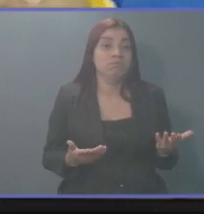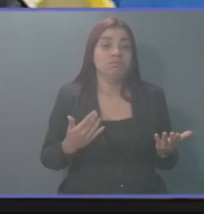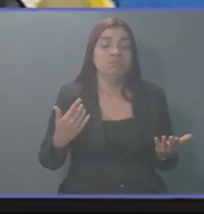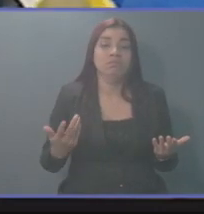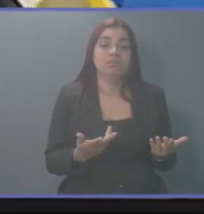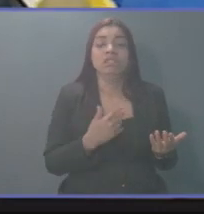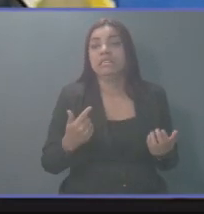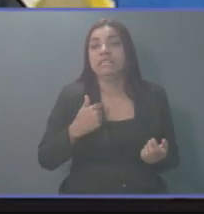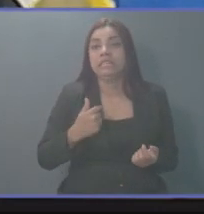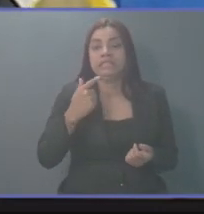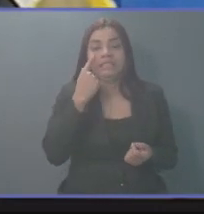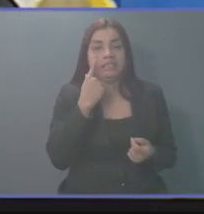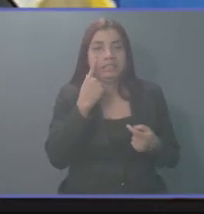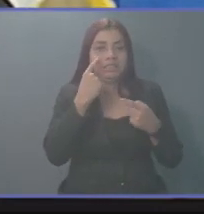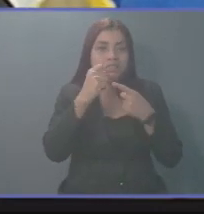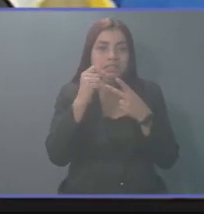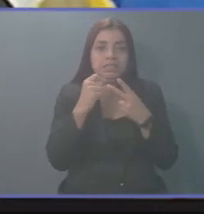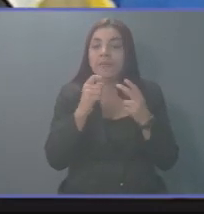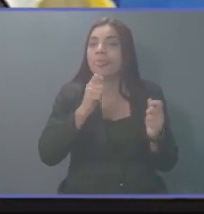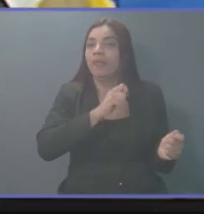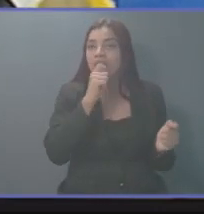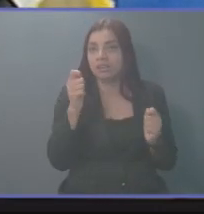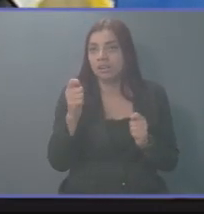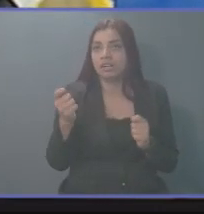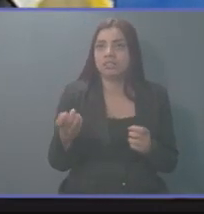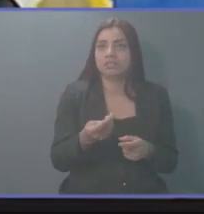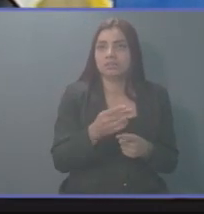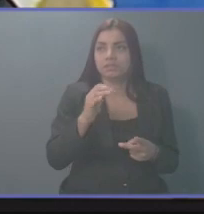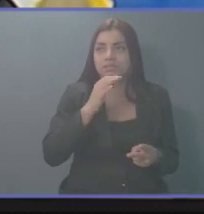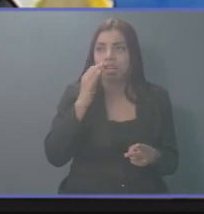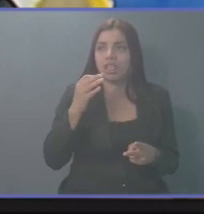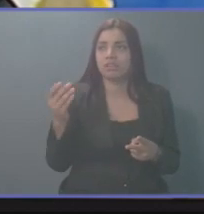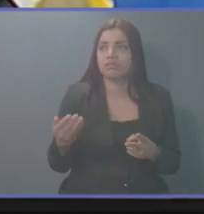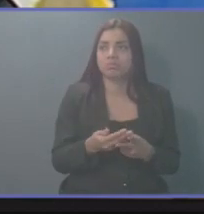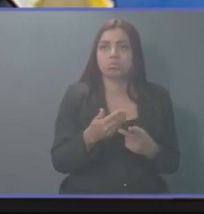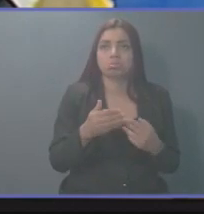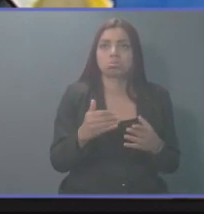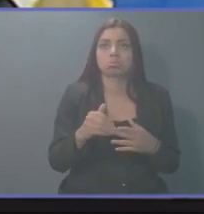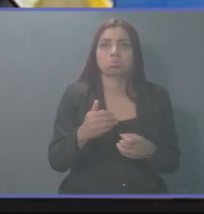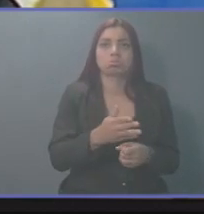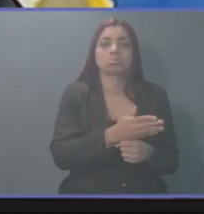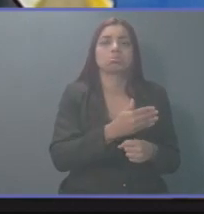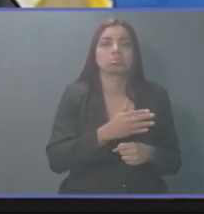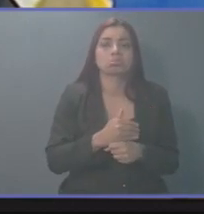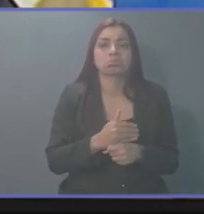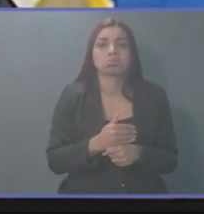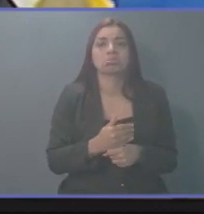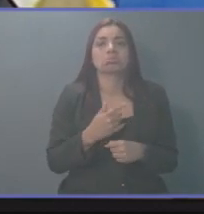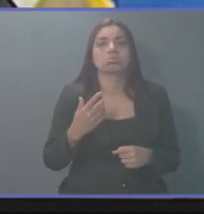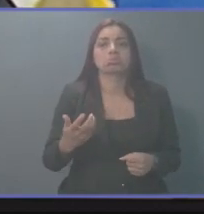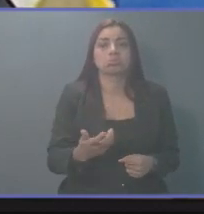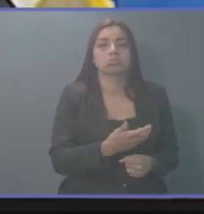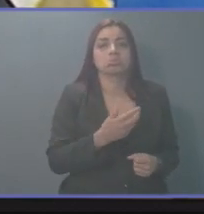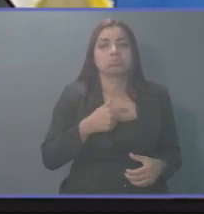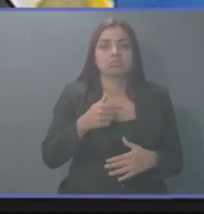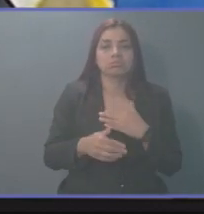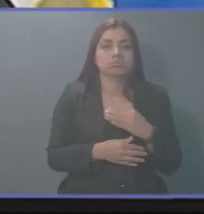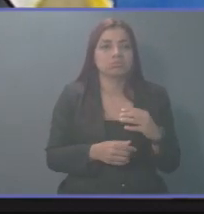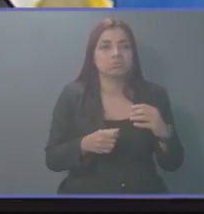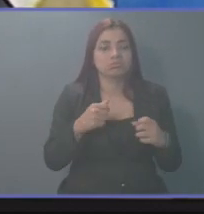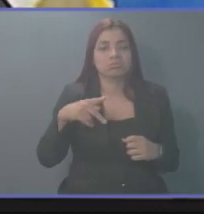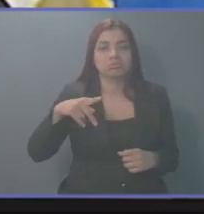hemos examinado las distintas piezas de correspondencia que han presentado los otros grupos parlamentarios. Y nosotros como Democracia